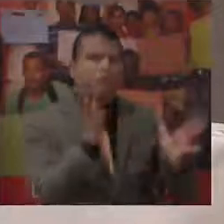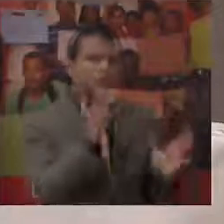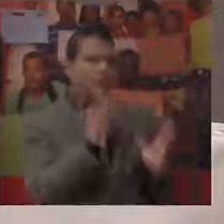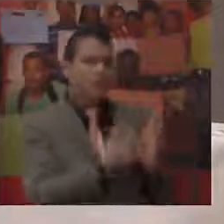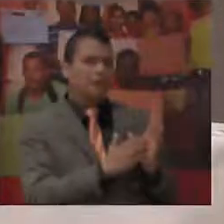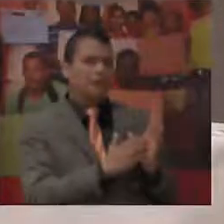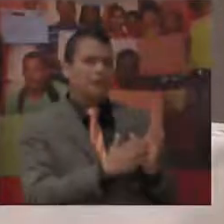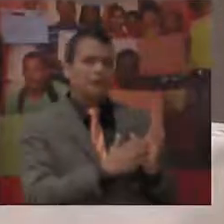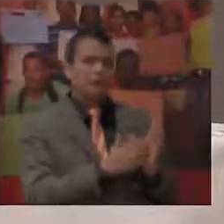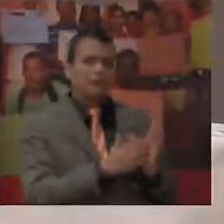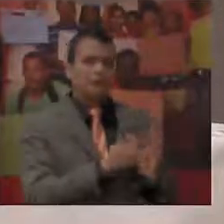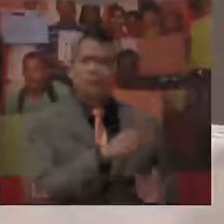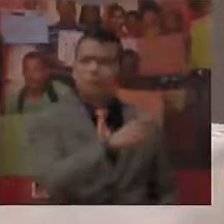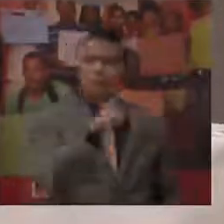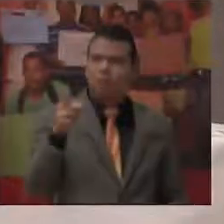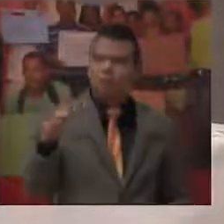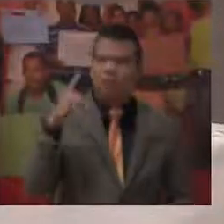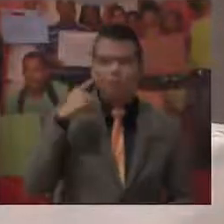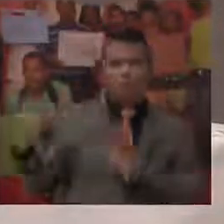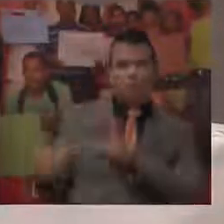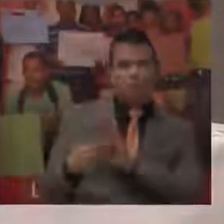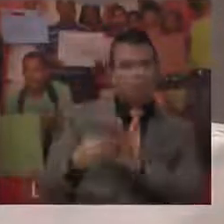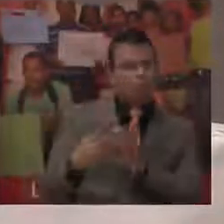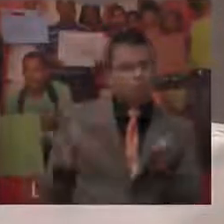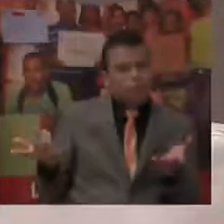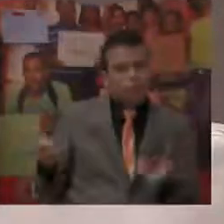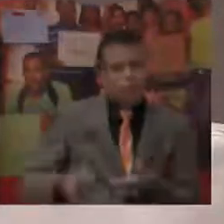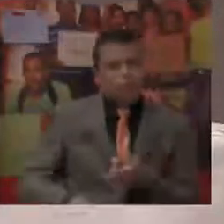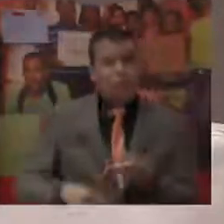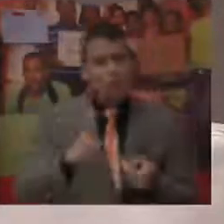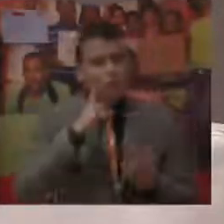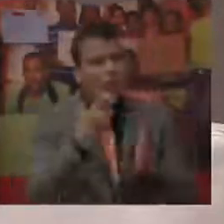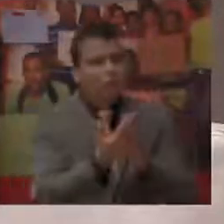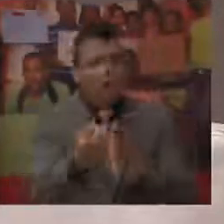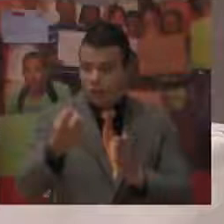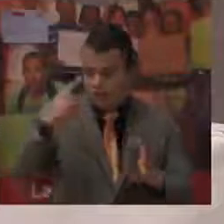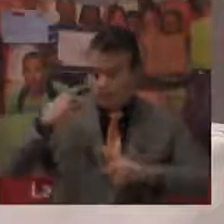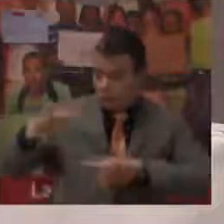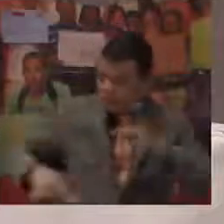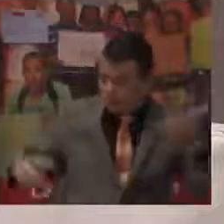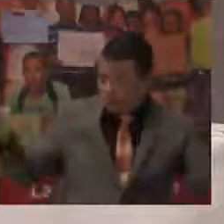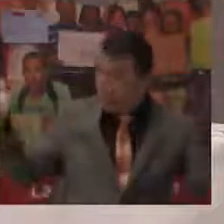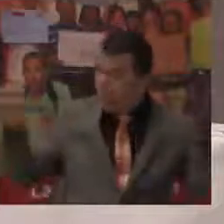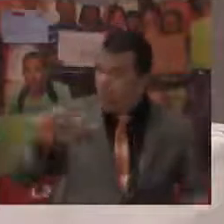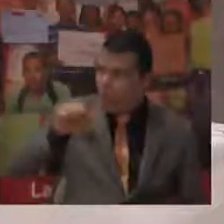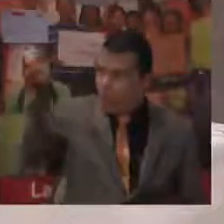no podía ser adversarial, ni que las pruebas debían contradecirse.